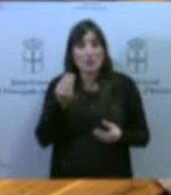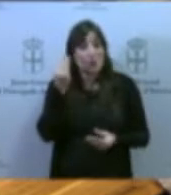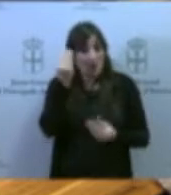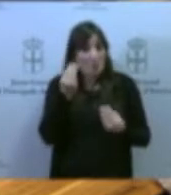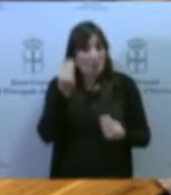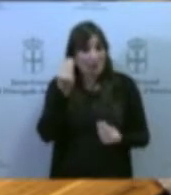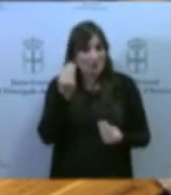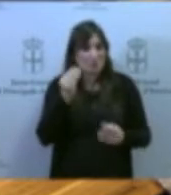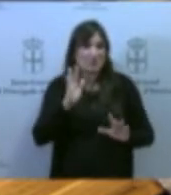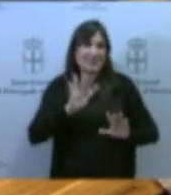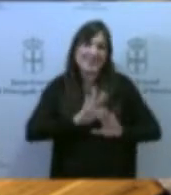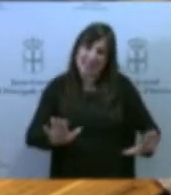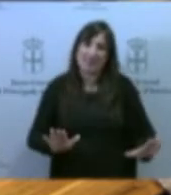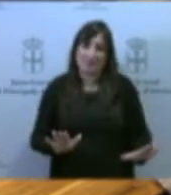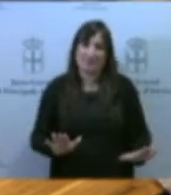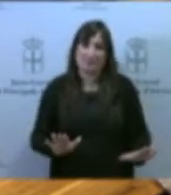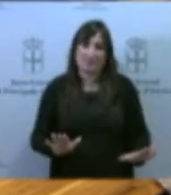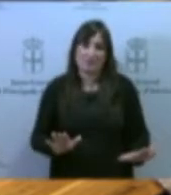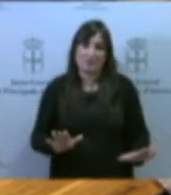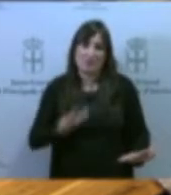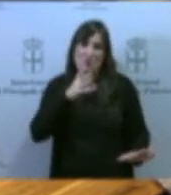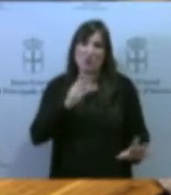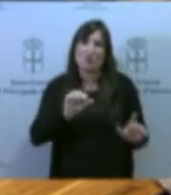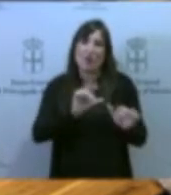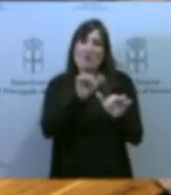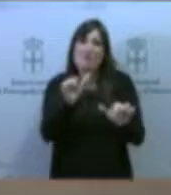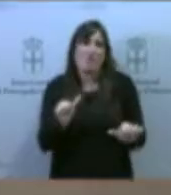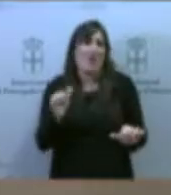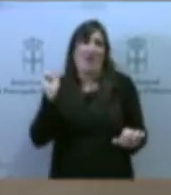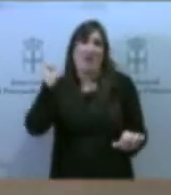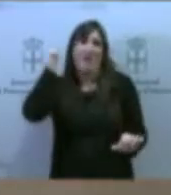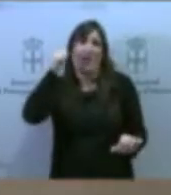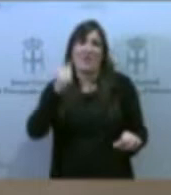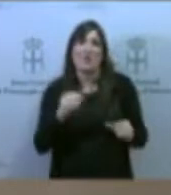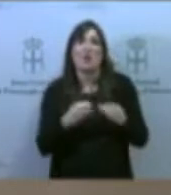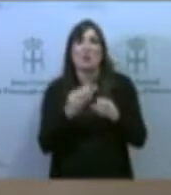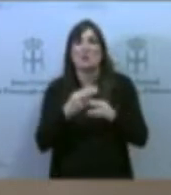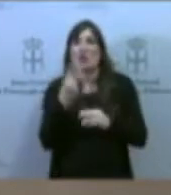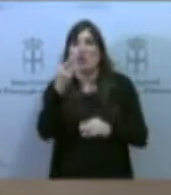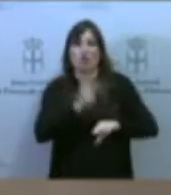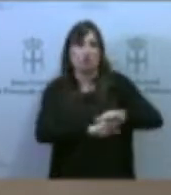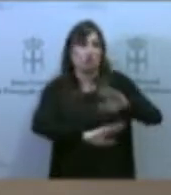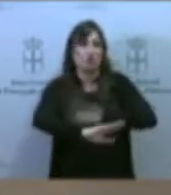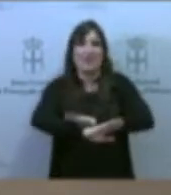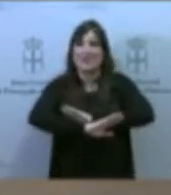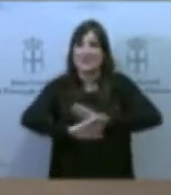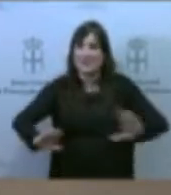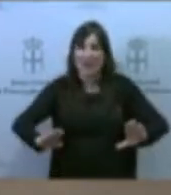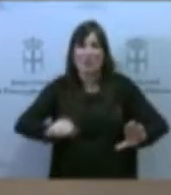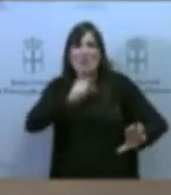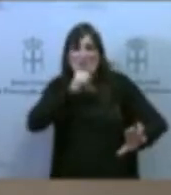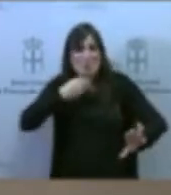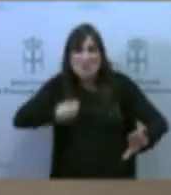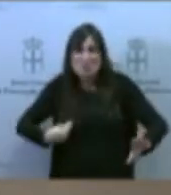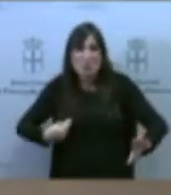vielles recetes del bipartidismo, ya está bien de vielles recetes de Asturias del Partido Socialista, y es la hora de